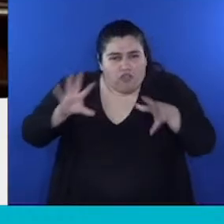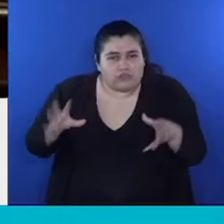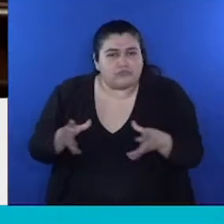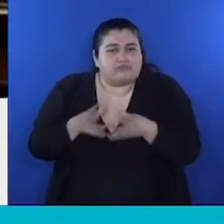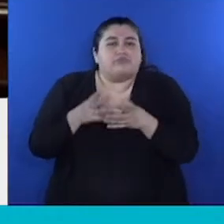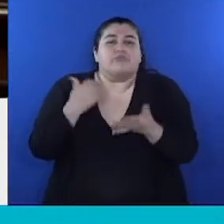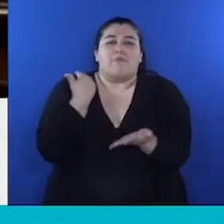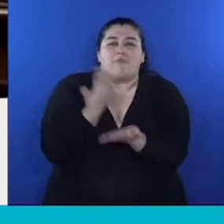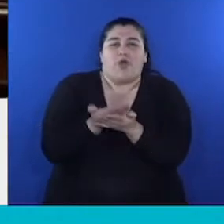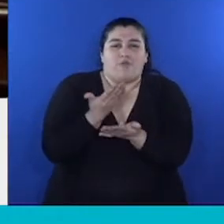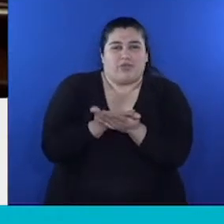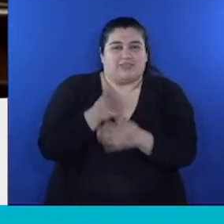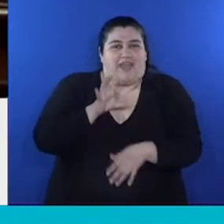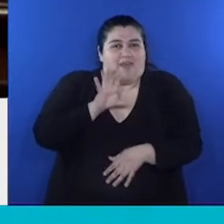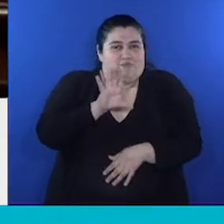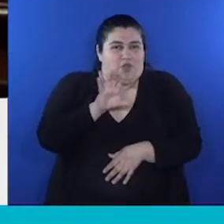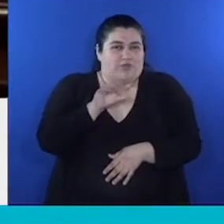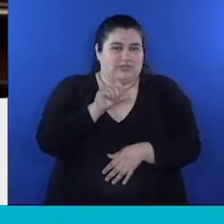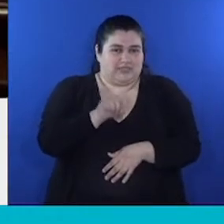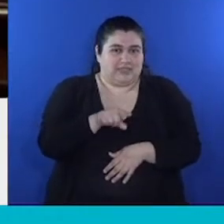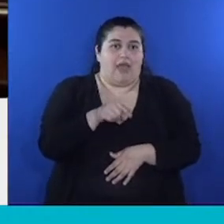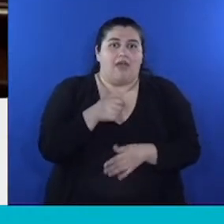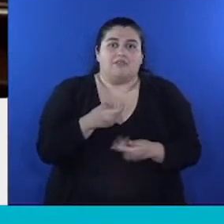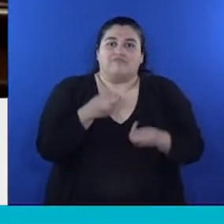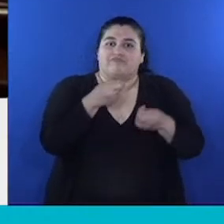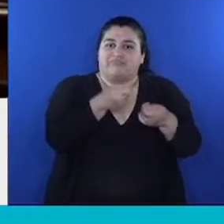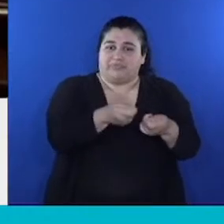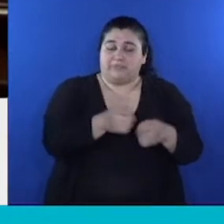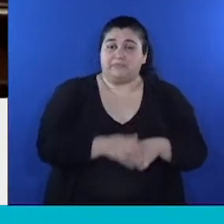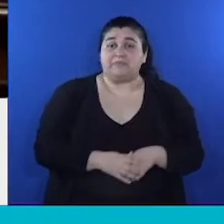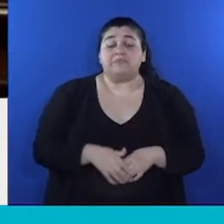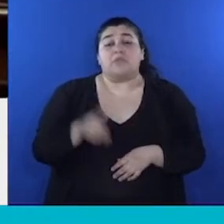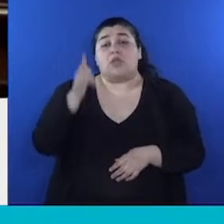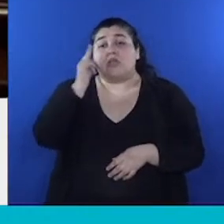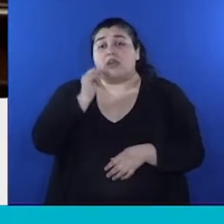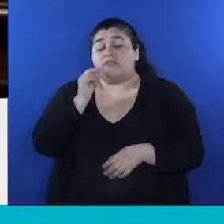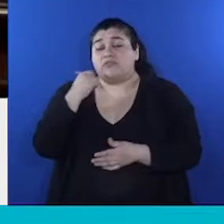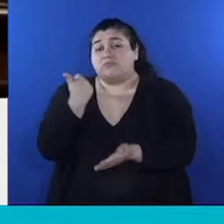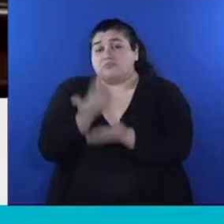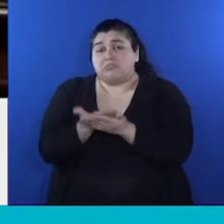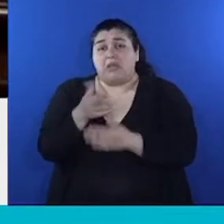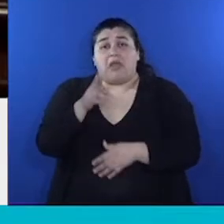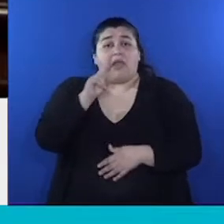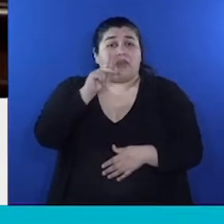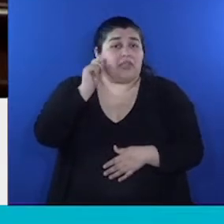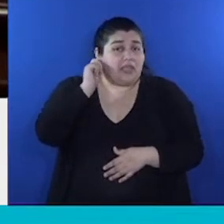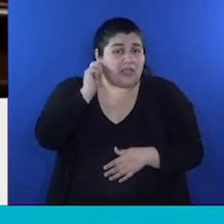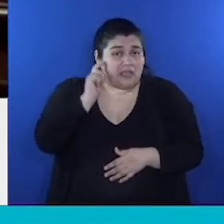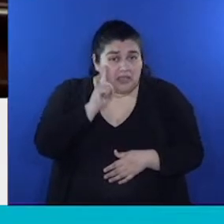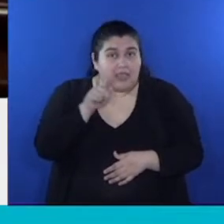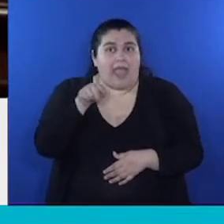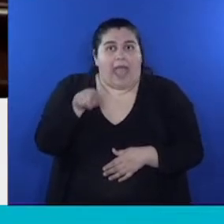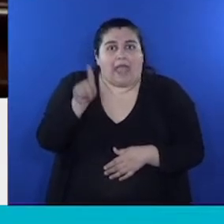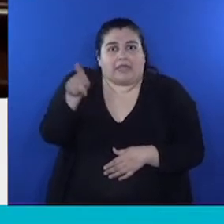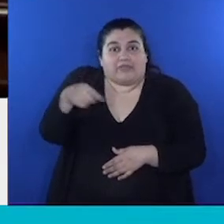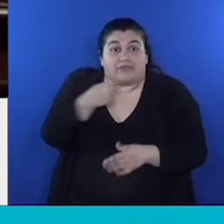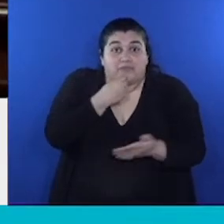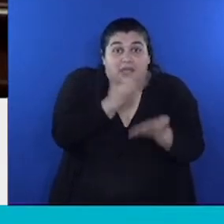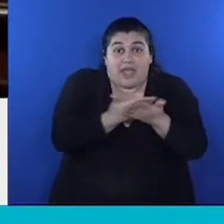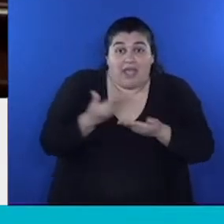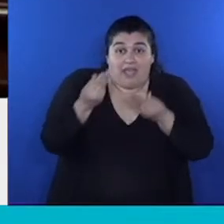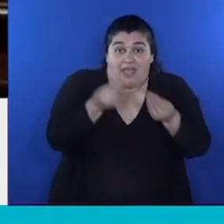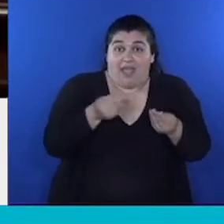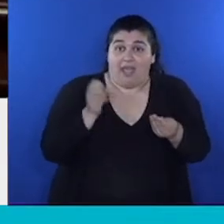Me parece que cuando el gobernador anuncia que va a enviar un RIGI y no lo envía, debilita su posición política frente a un gobierno nacional